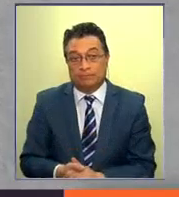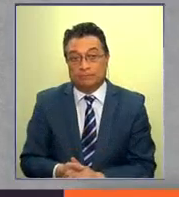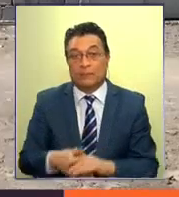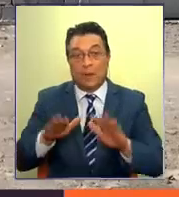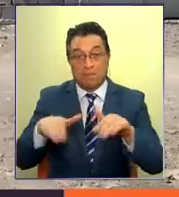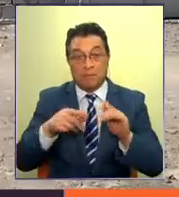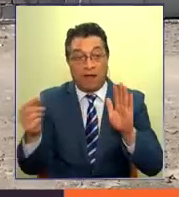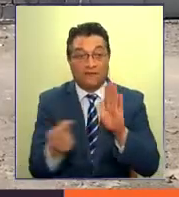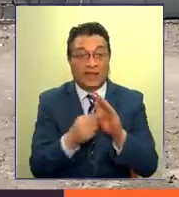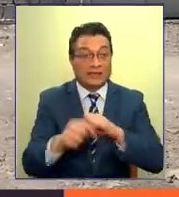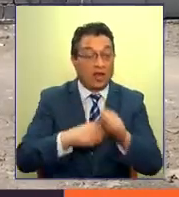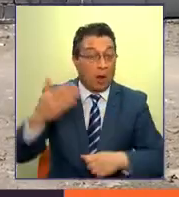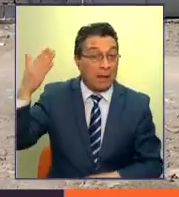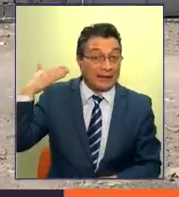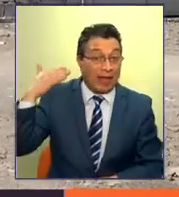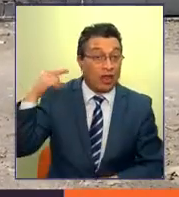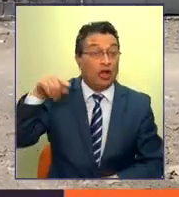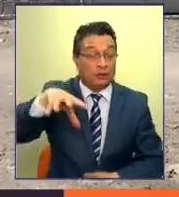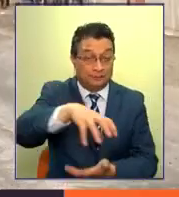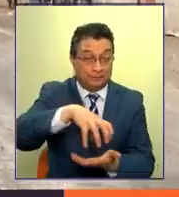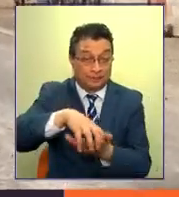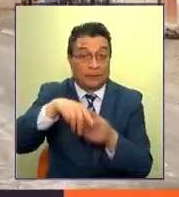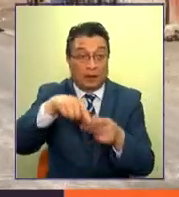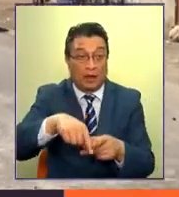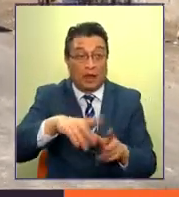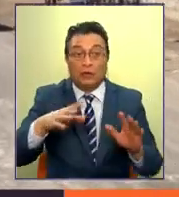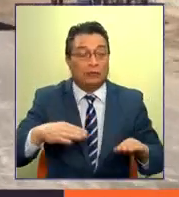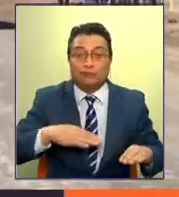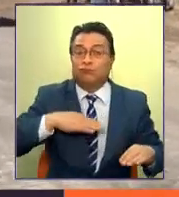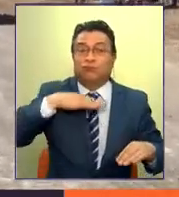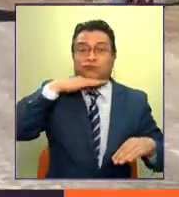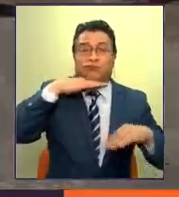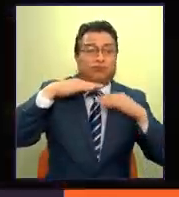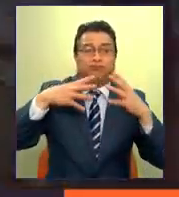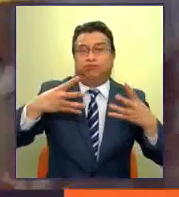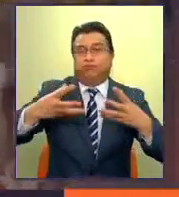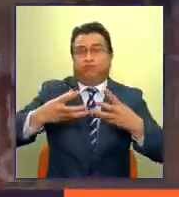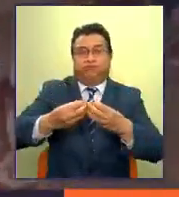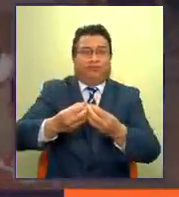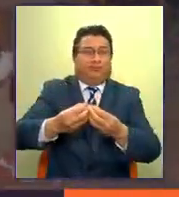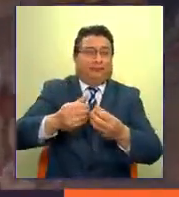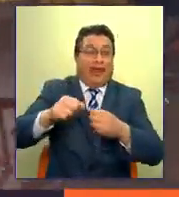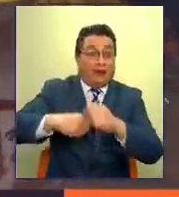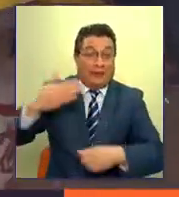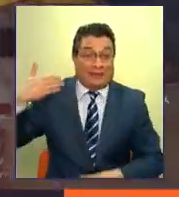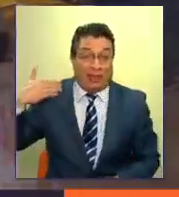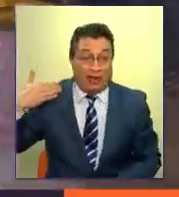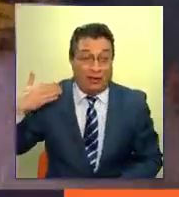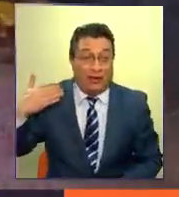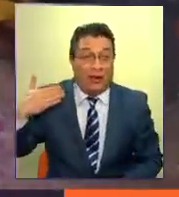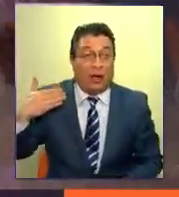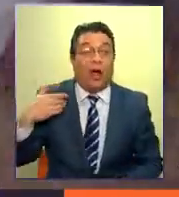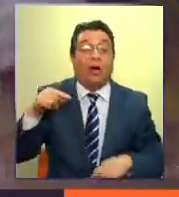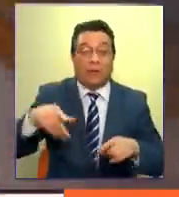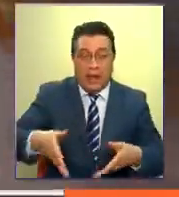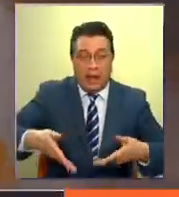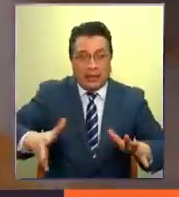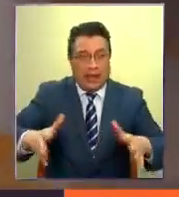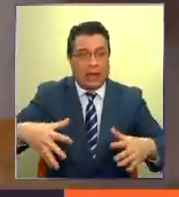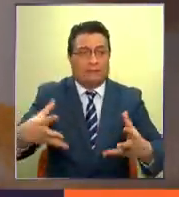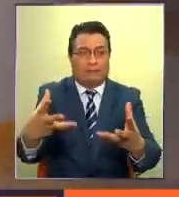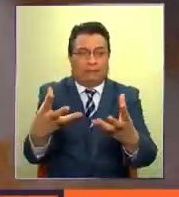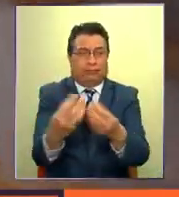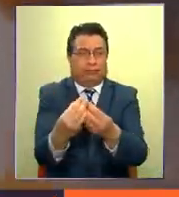fecha, el año pasado, el poblado no daba abasto a tanta gente. Entonces, sus calles estaban llenas